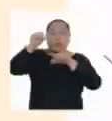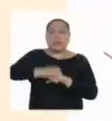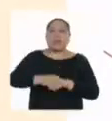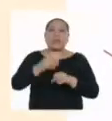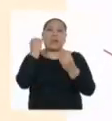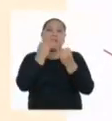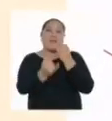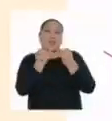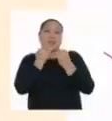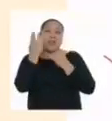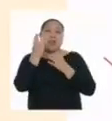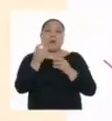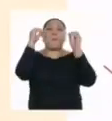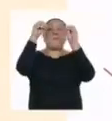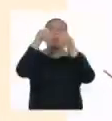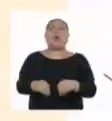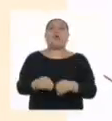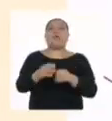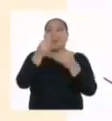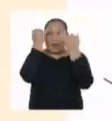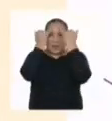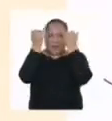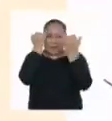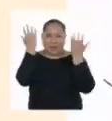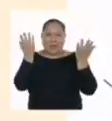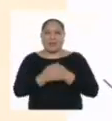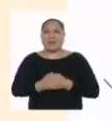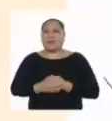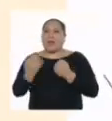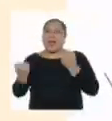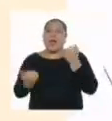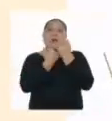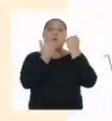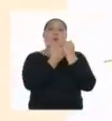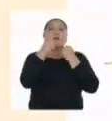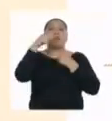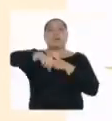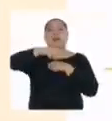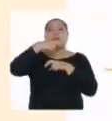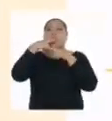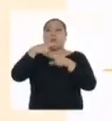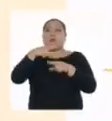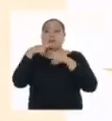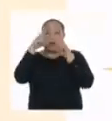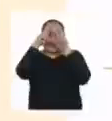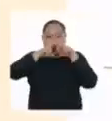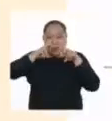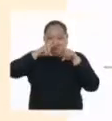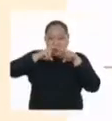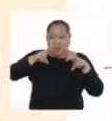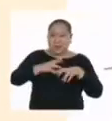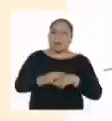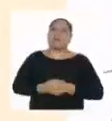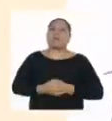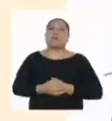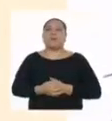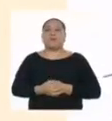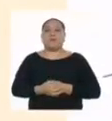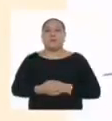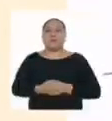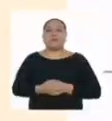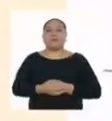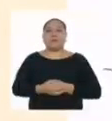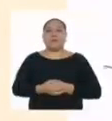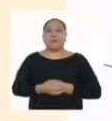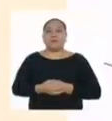y finalmente formularemos conclusiones apoyados en los resultados de la indagación.